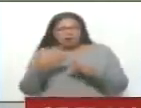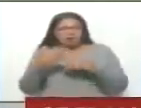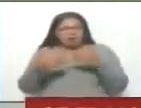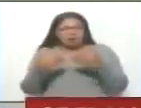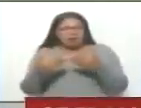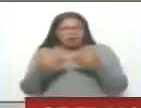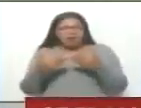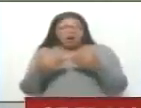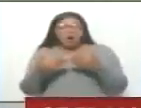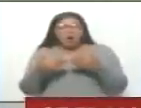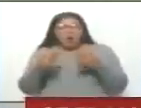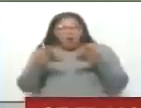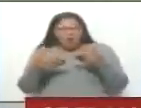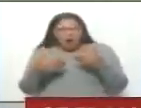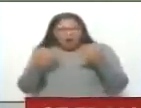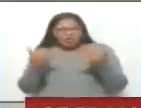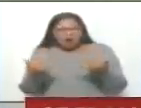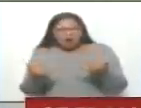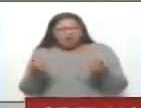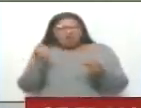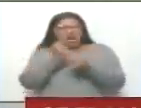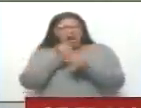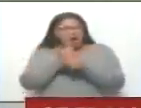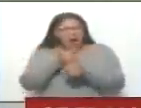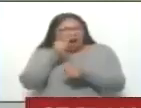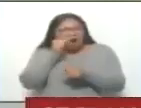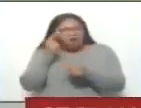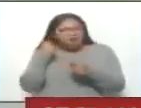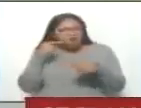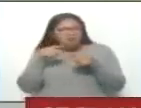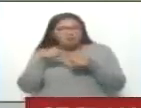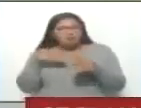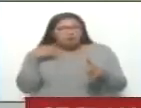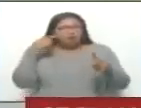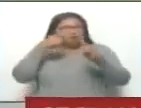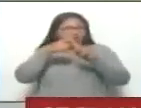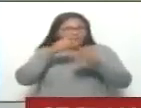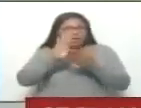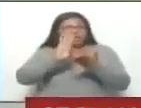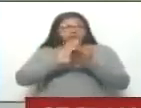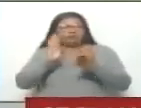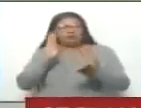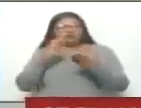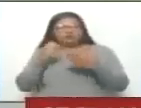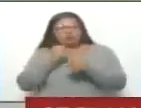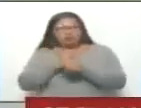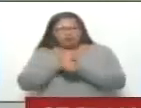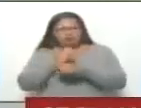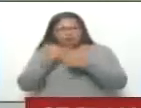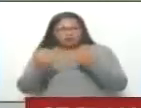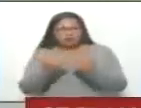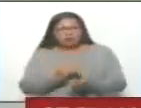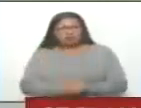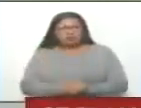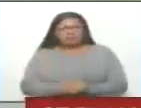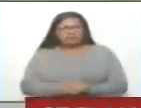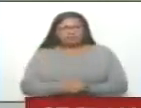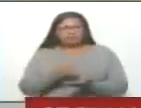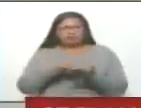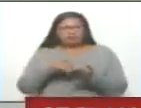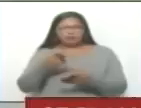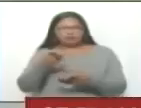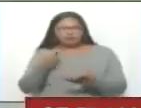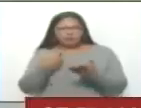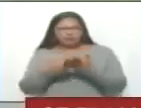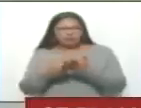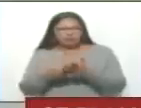una compensación para que el trabajador pueda llegar a su centro de trabajo sin que le toque su salario. Pero hay otras cosas